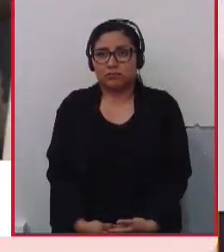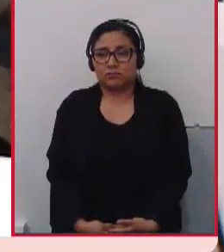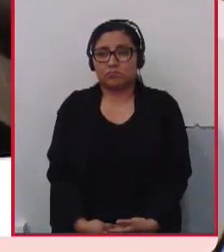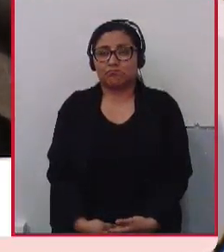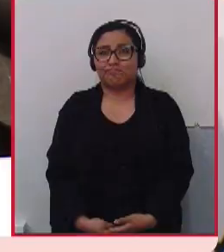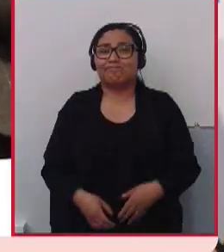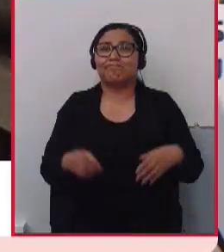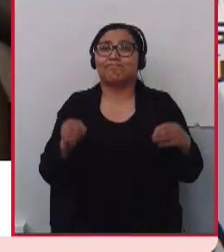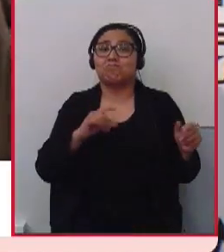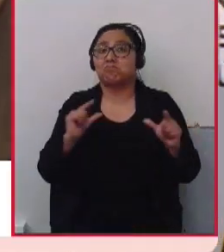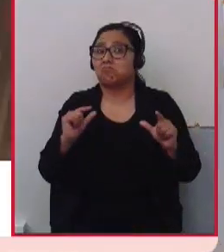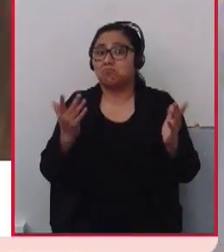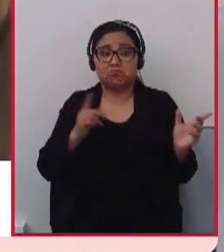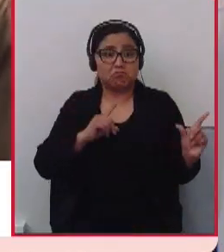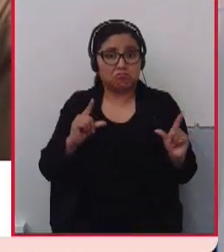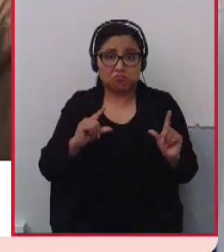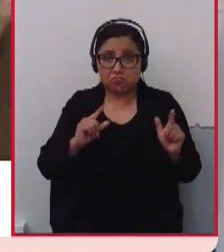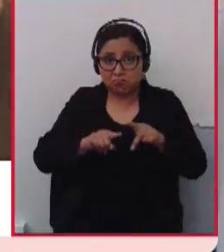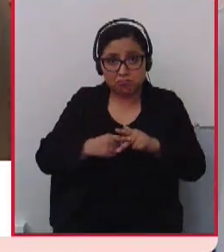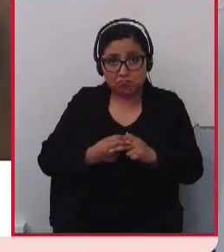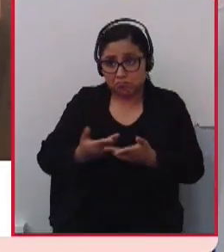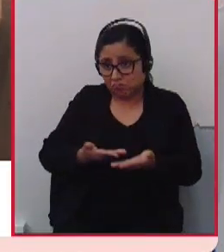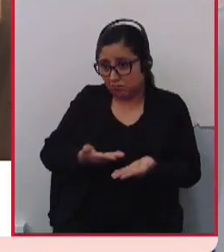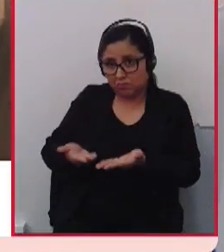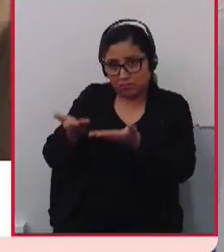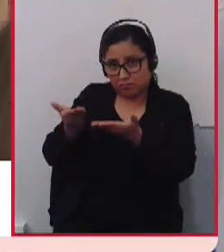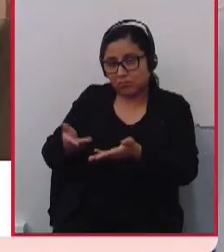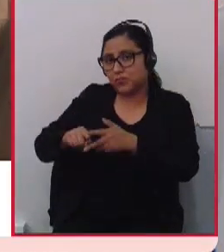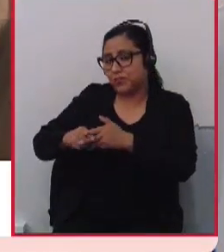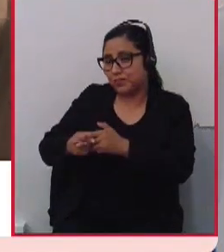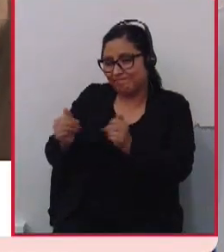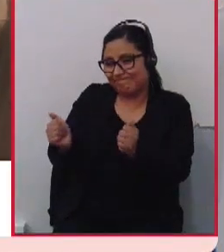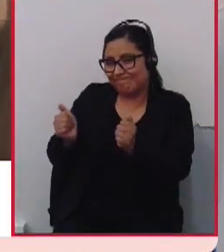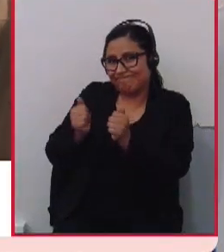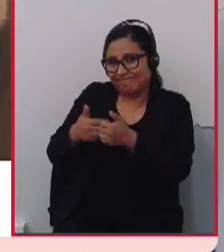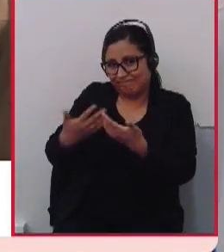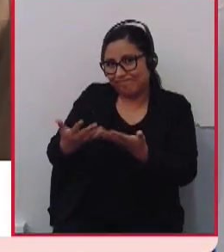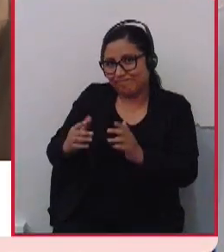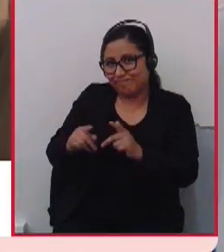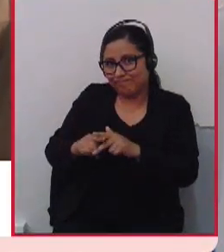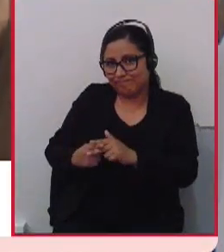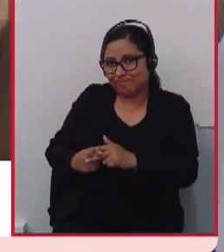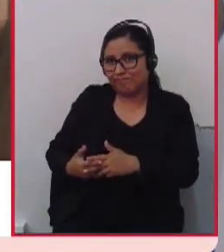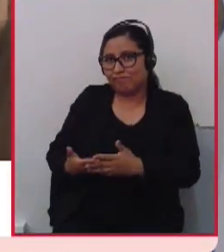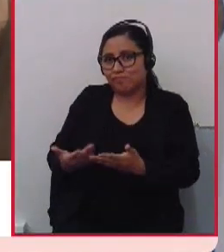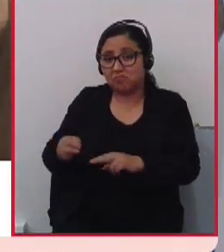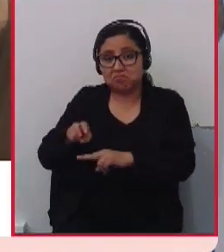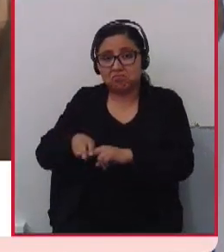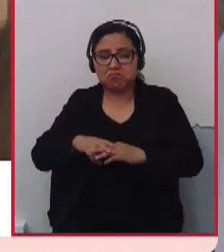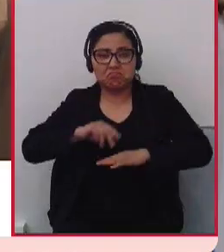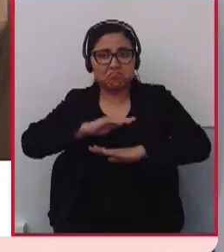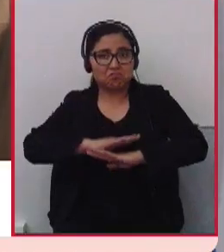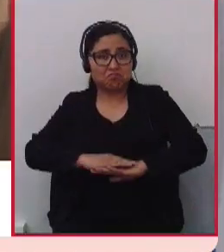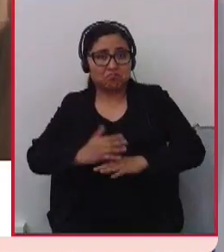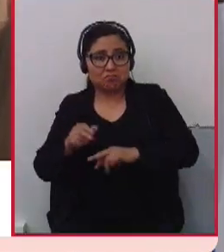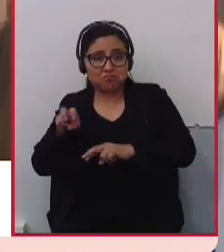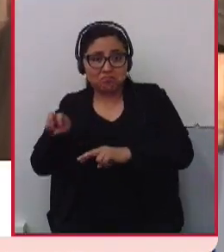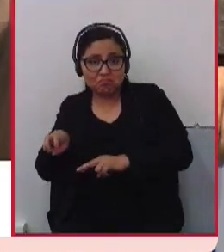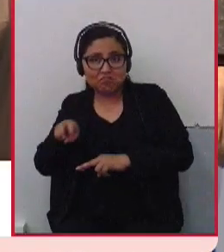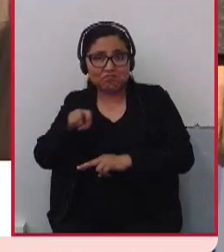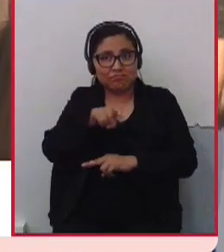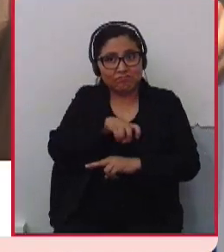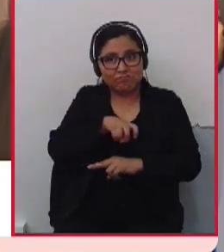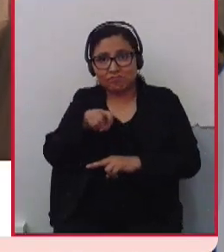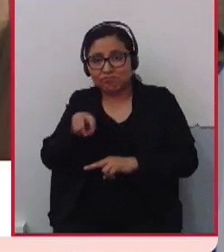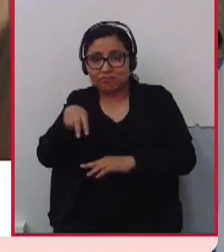Entonces, sin más preámbulos, Juan, te pedimos que nos acompañes en donde te sientas más cómodo, no sé si ahí o en